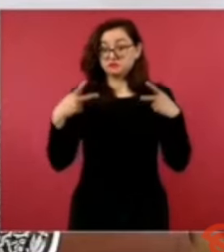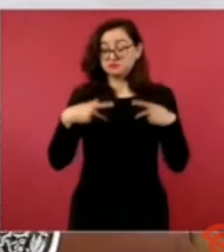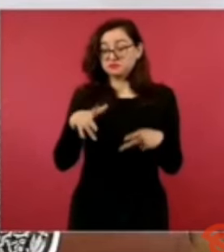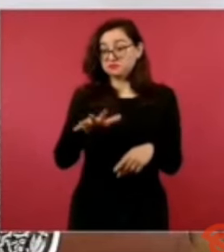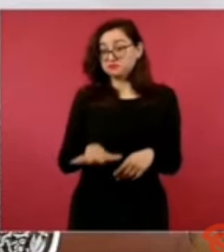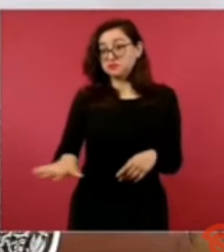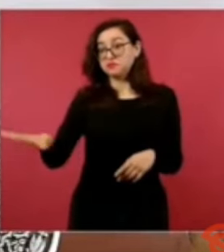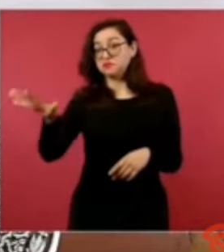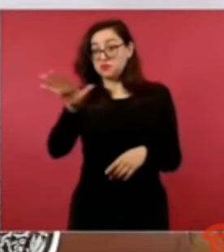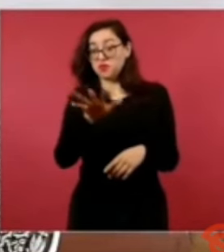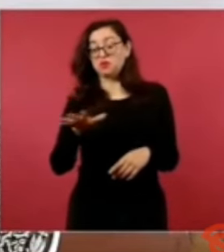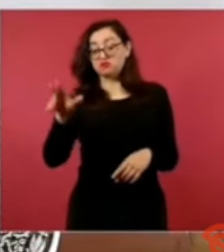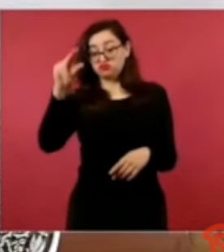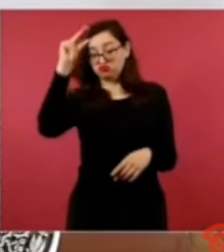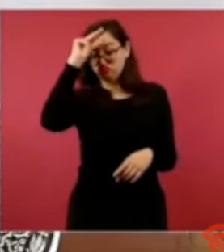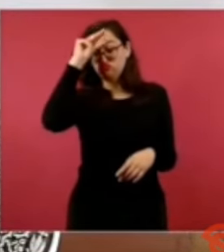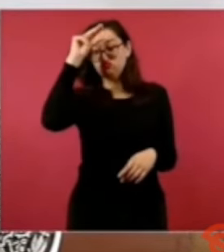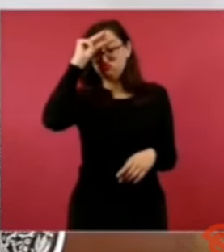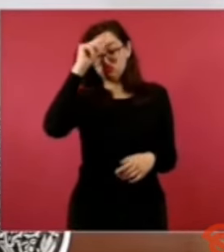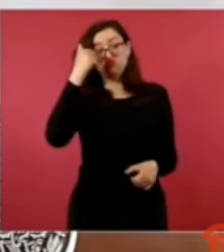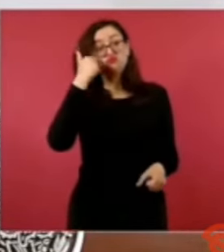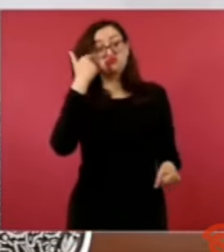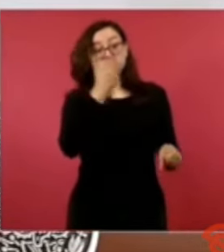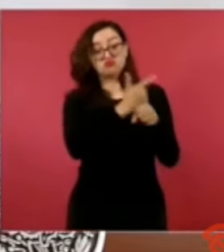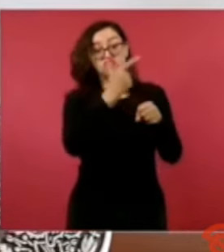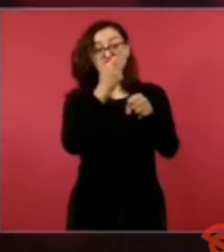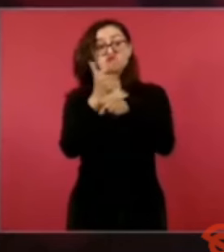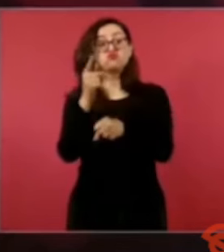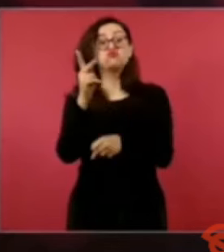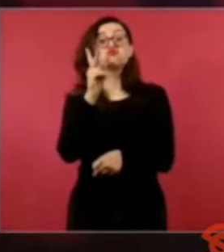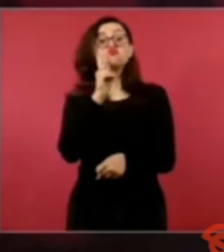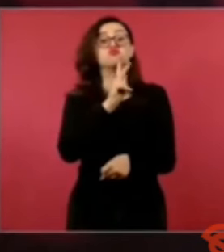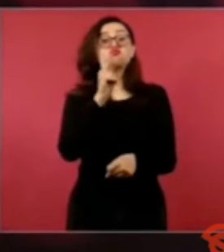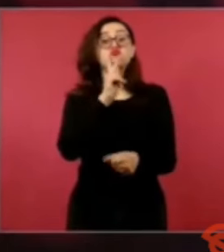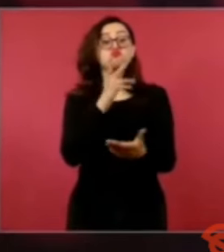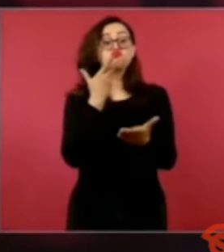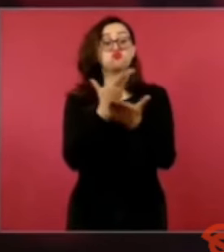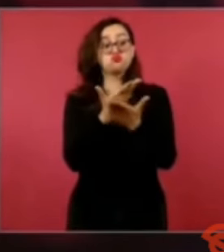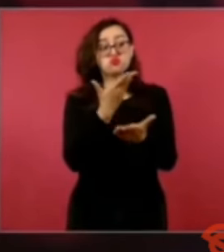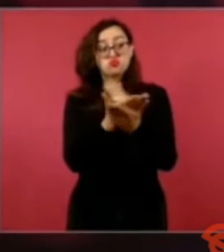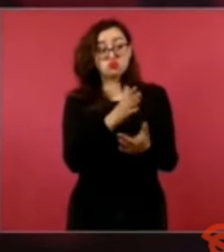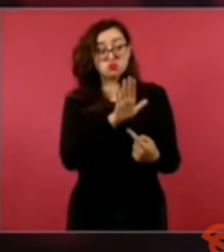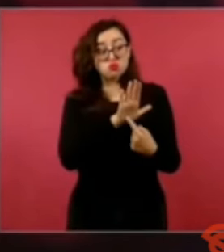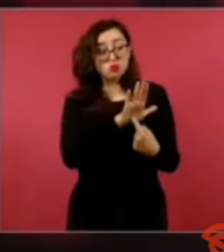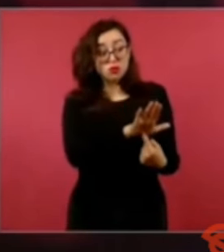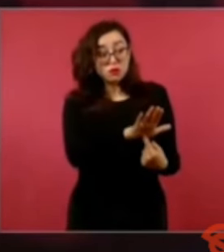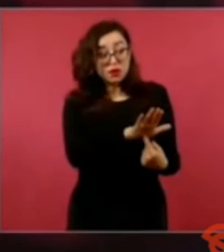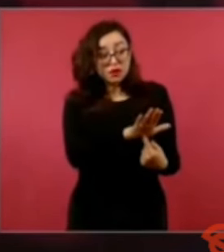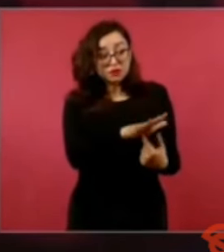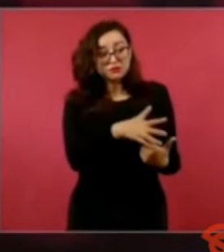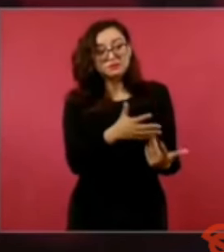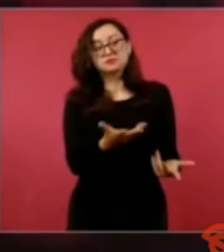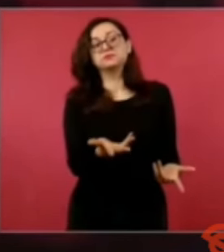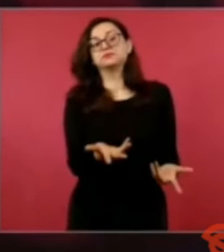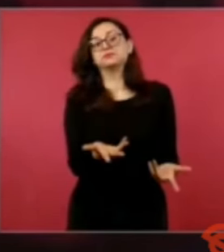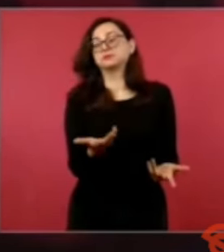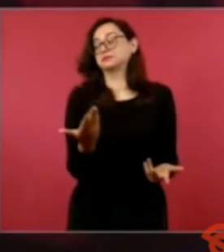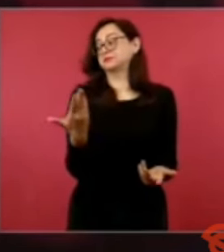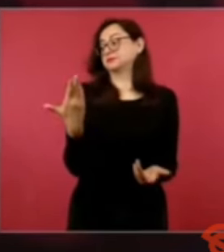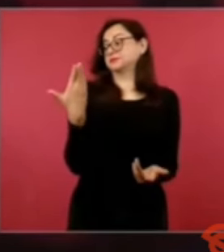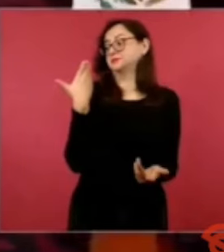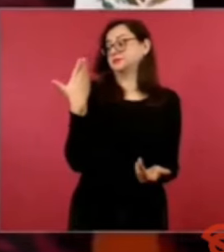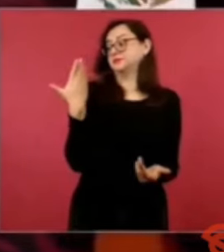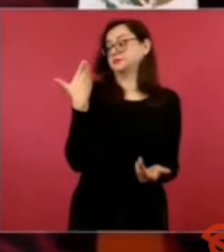pieza nada más Eh no olviden lo que pasó hace